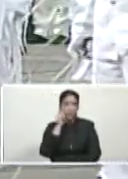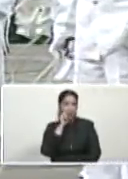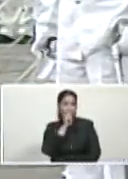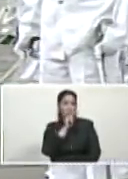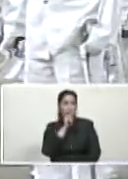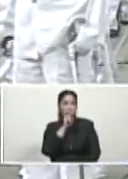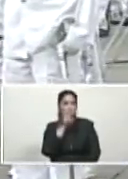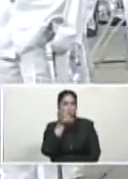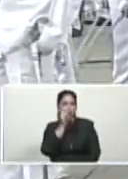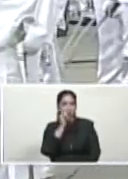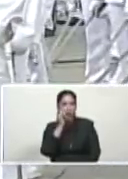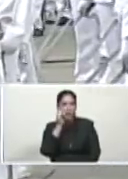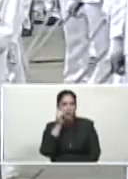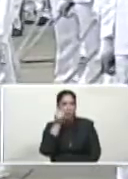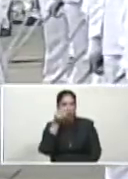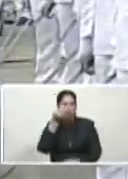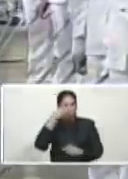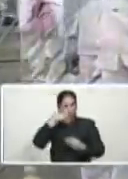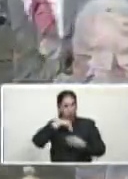tenían la visión del futuro.